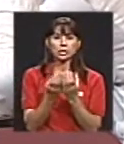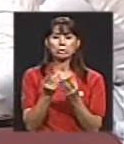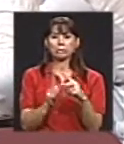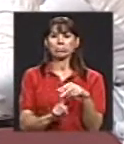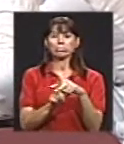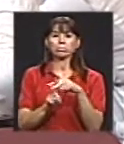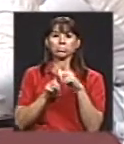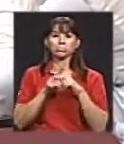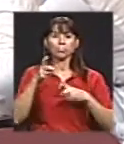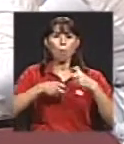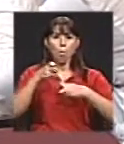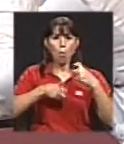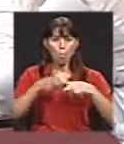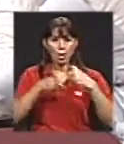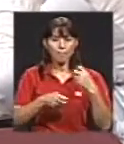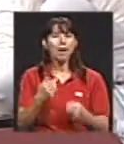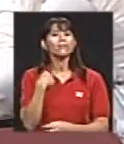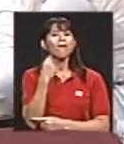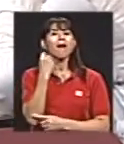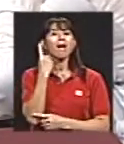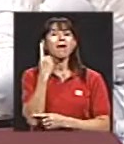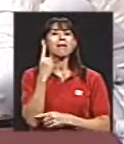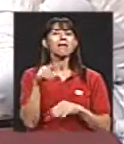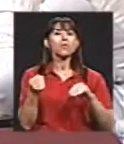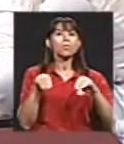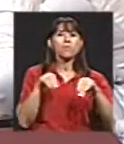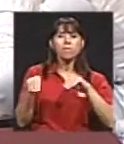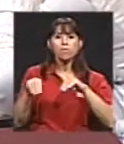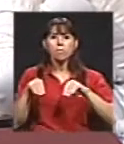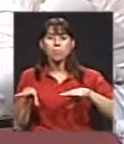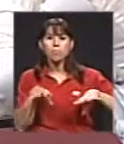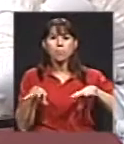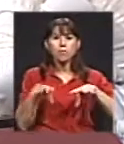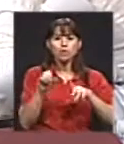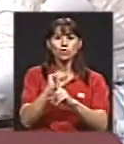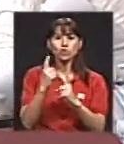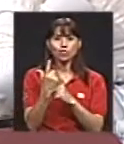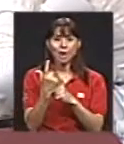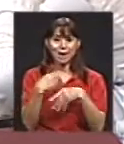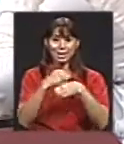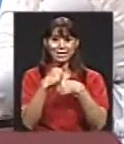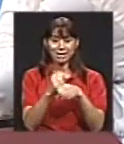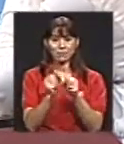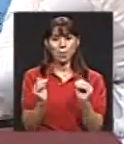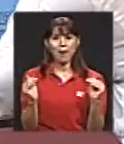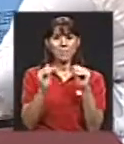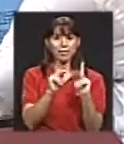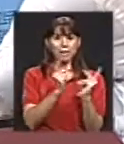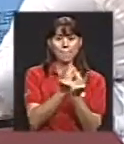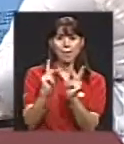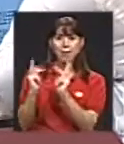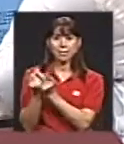yo entendí el movimiento social que se había venido gestando a nivel de partidos y había un